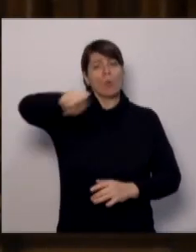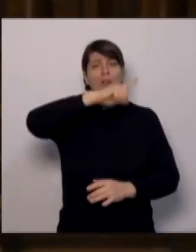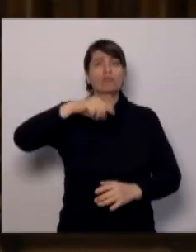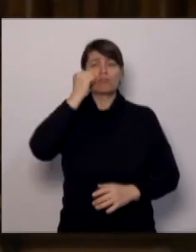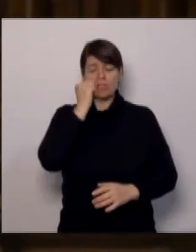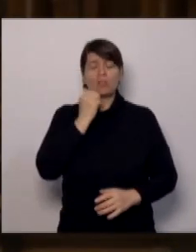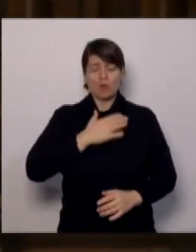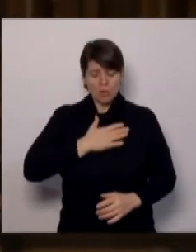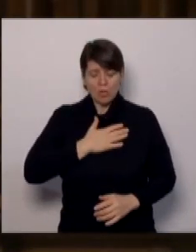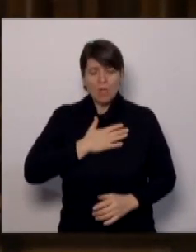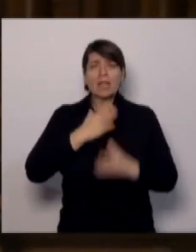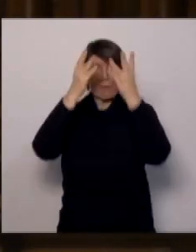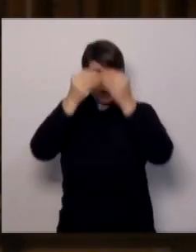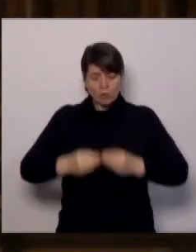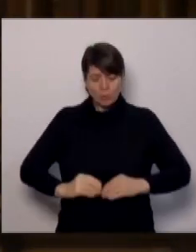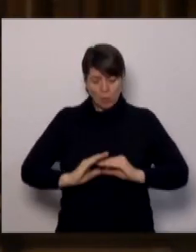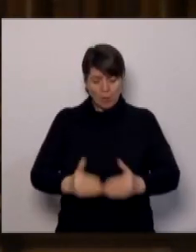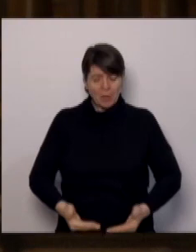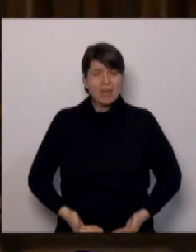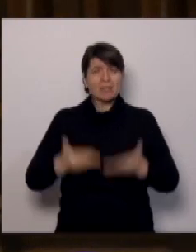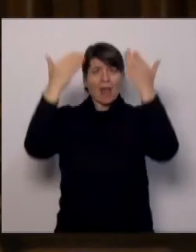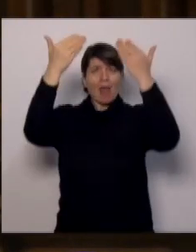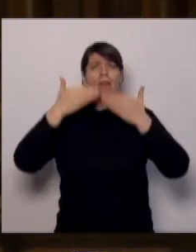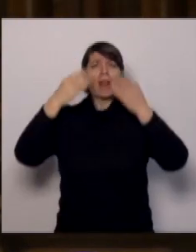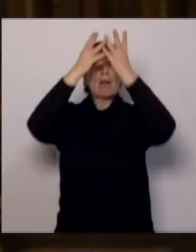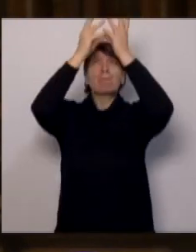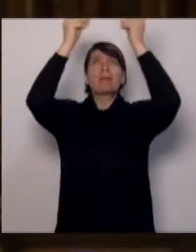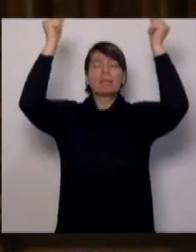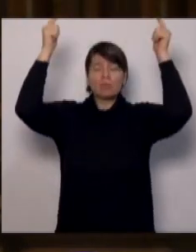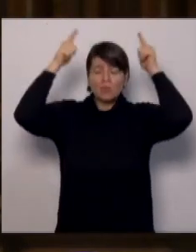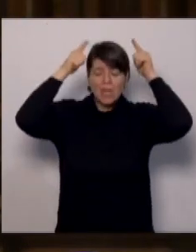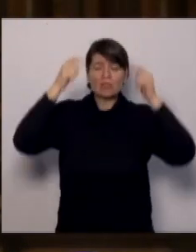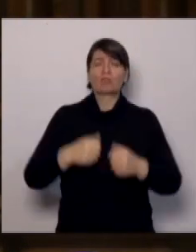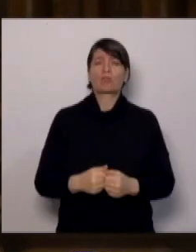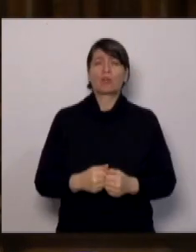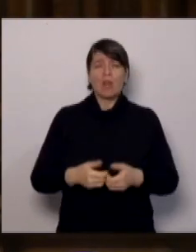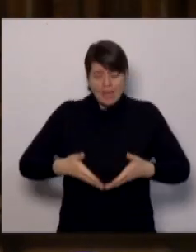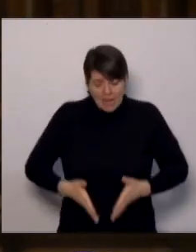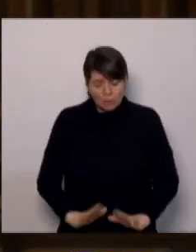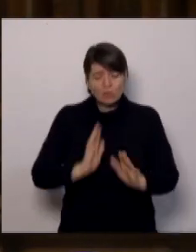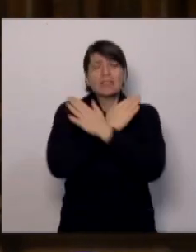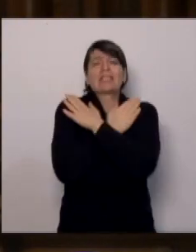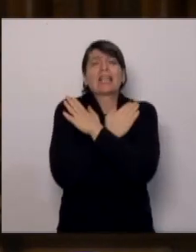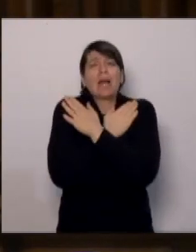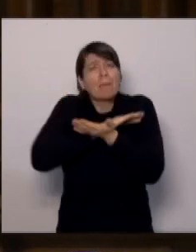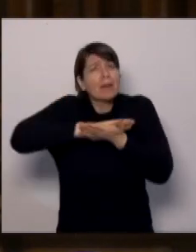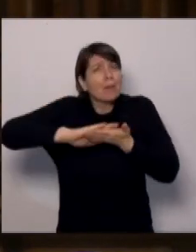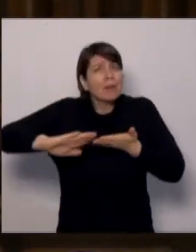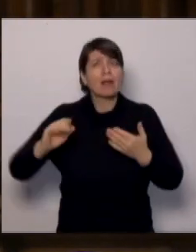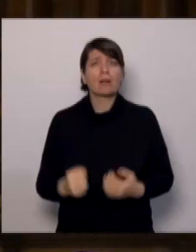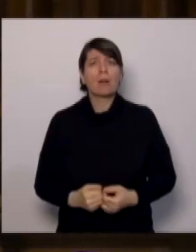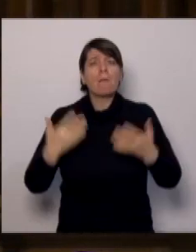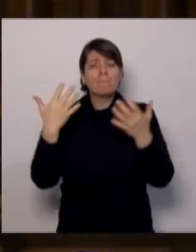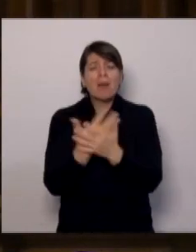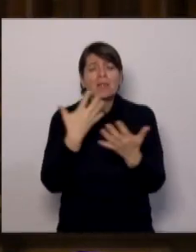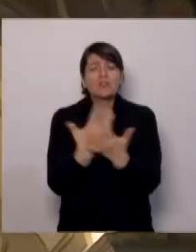único Hijo y nuestro Señor, que fue concebido por obra y gracia del Espíritu Santo. Nació de